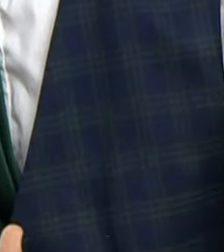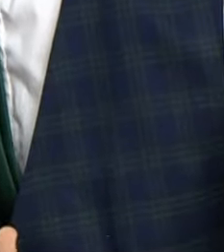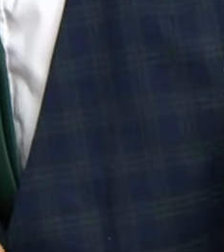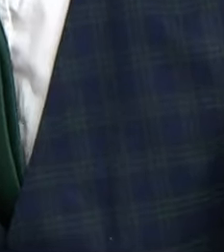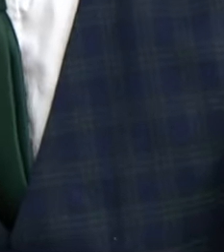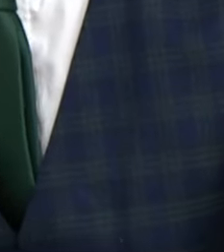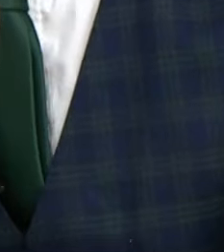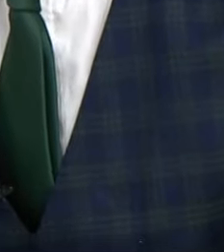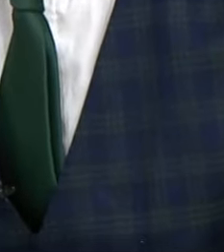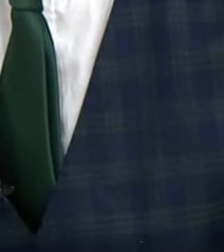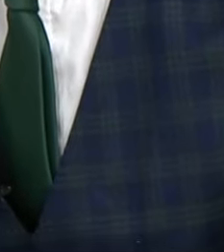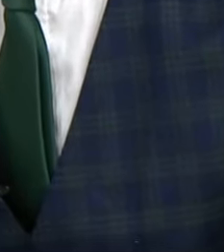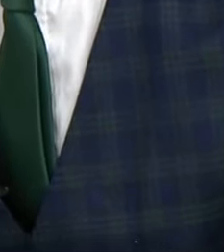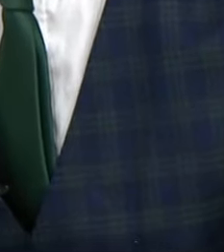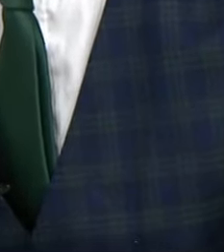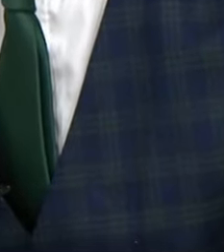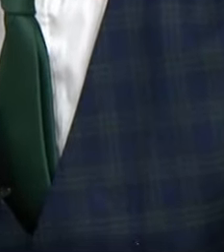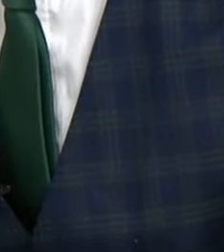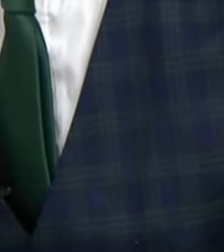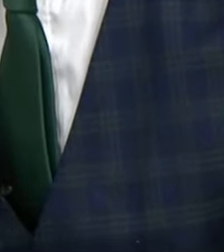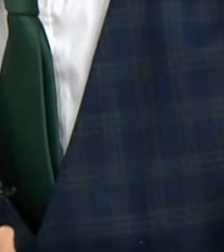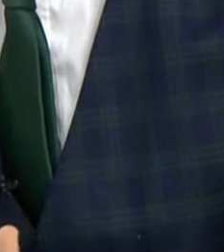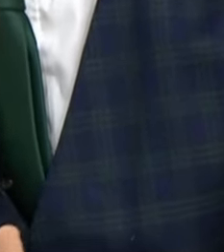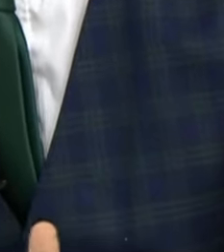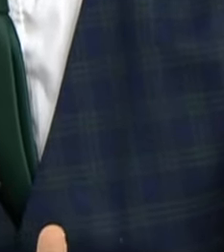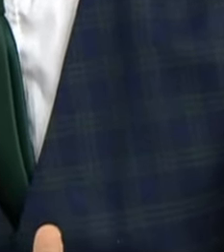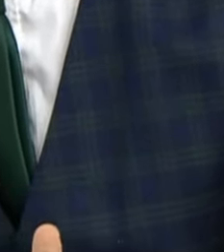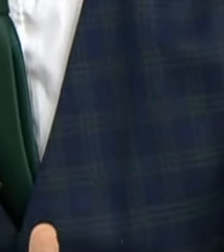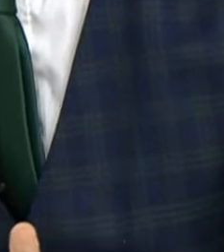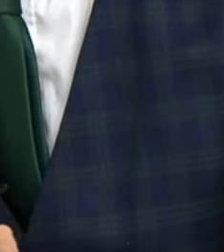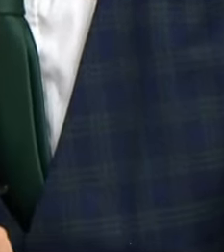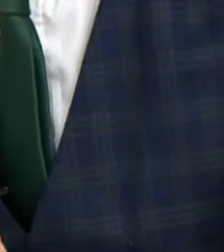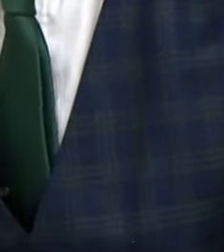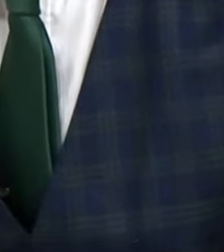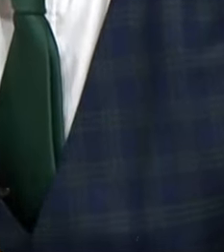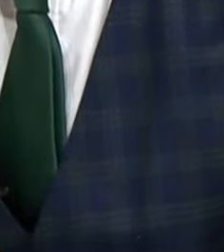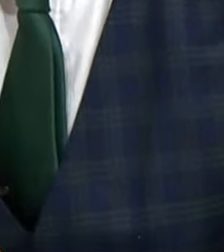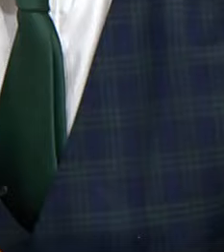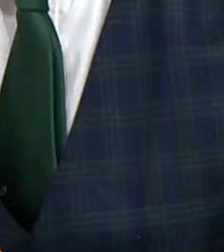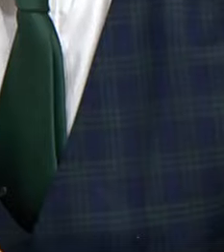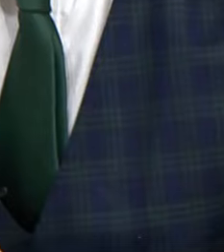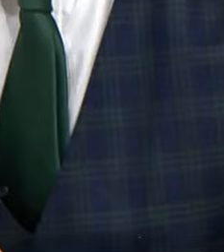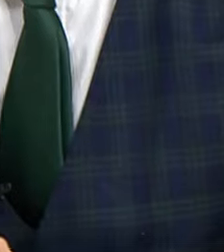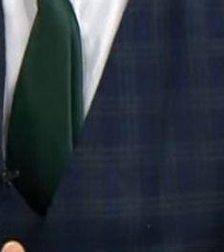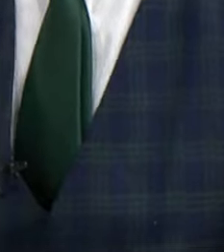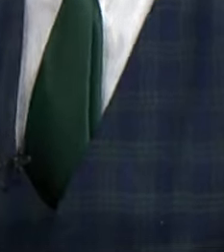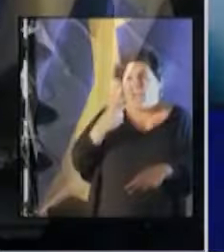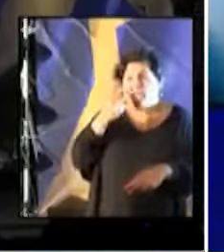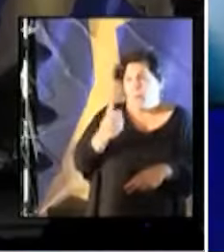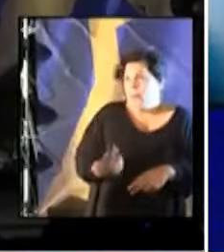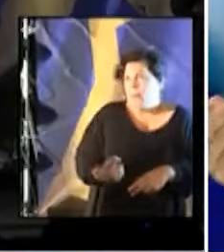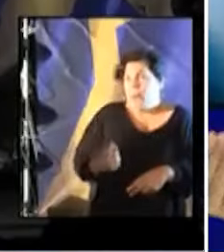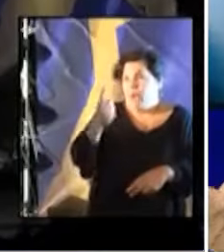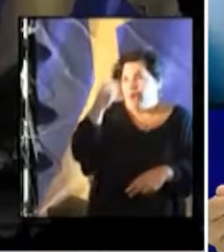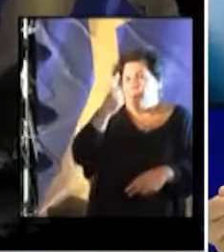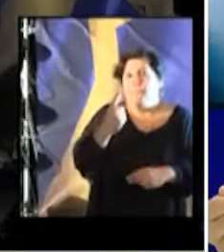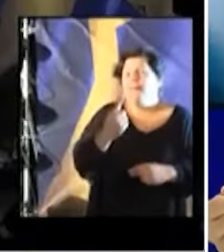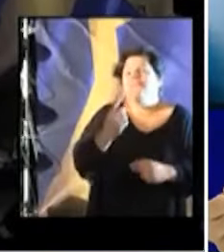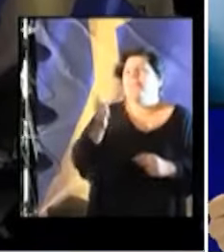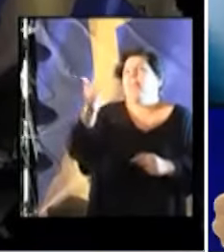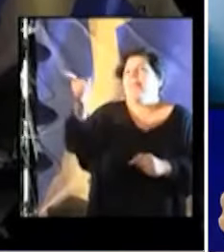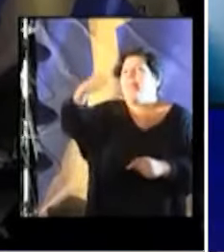montevideanos. En el tema del agua nos llamaba la atención, eran conversaciones que teníamos, porque el gobierno estaba asegurando la